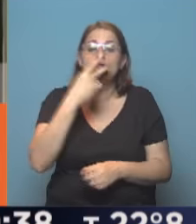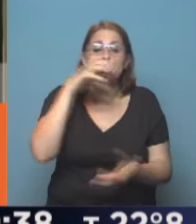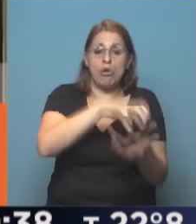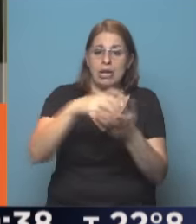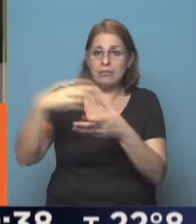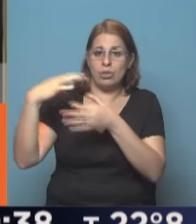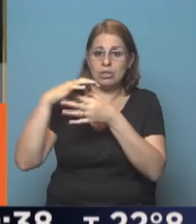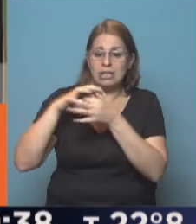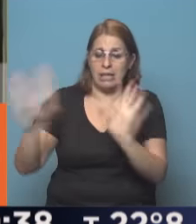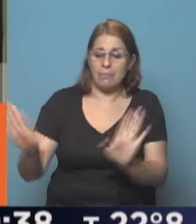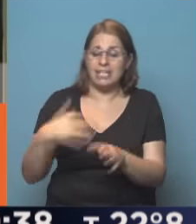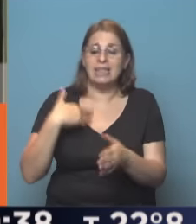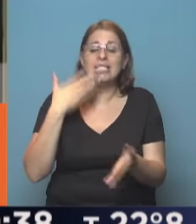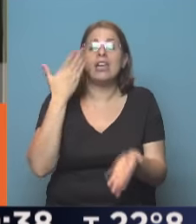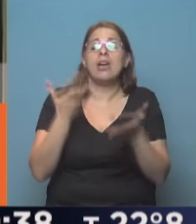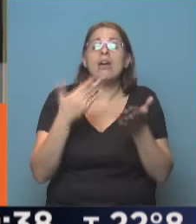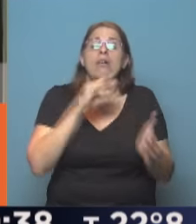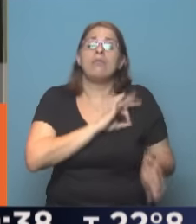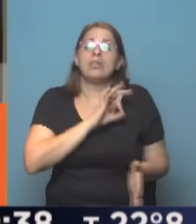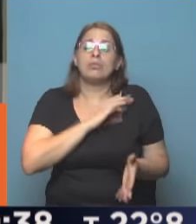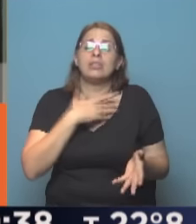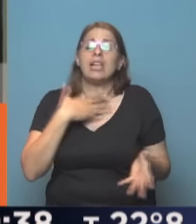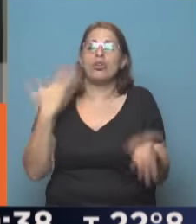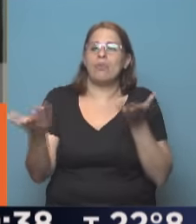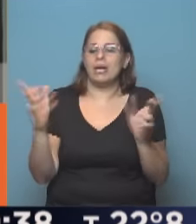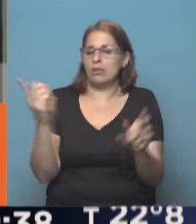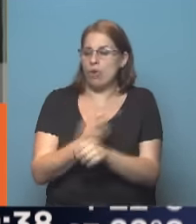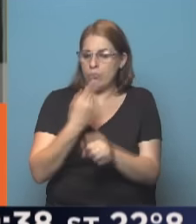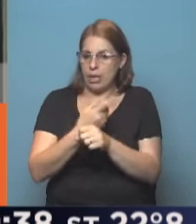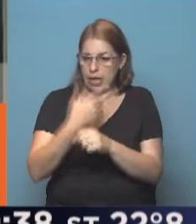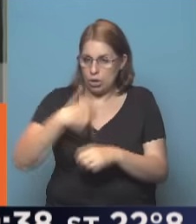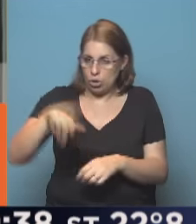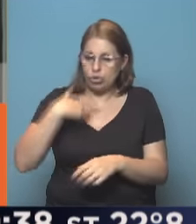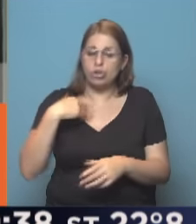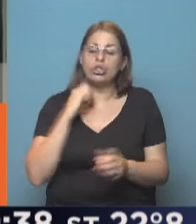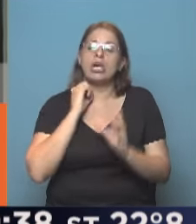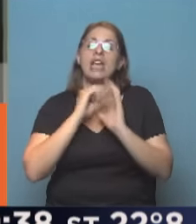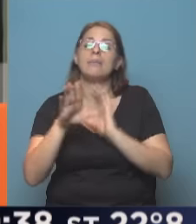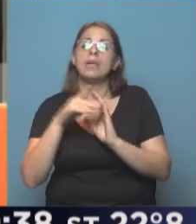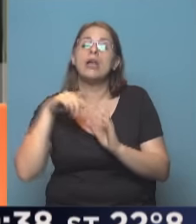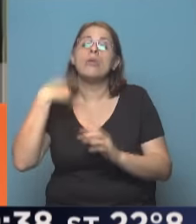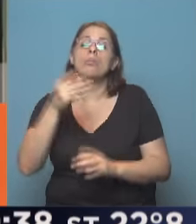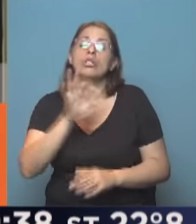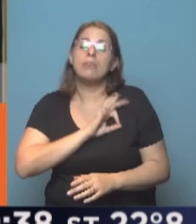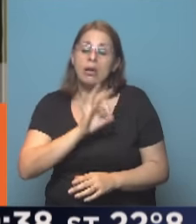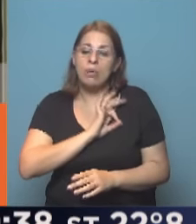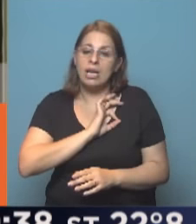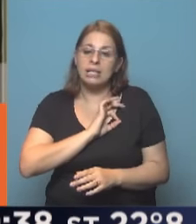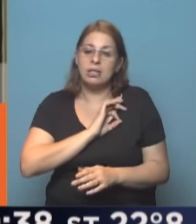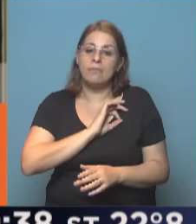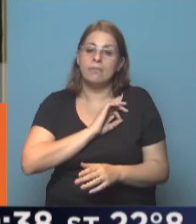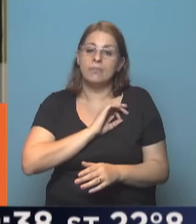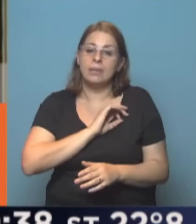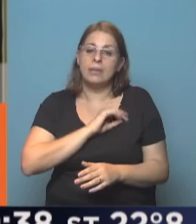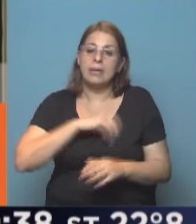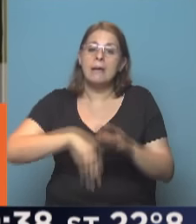dicho que la muestra no era comparable, por eso cuando nosotros enviemos la población para la próxima evaluación va a ser cercana,